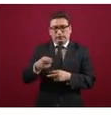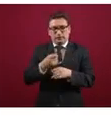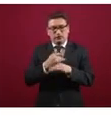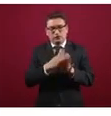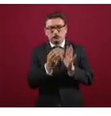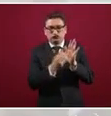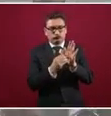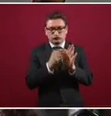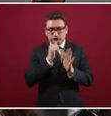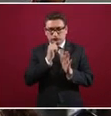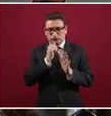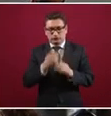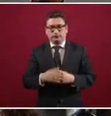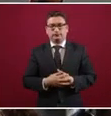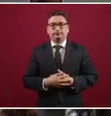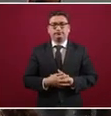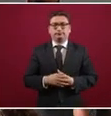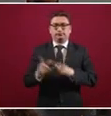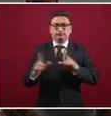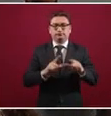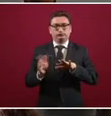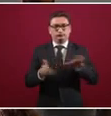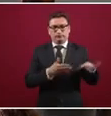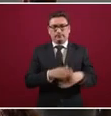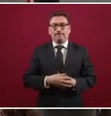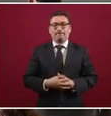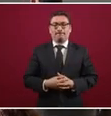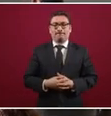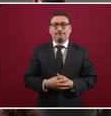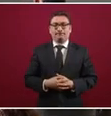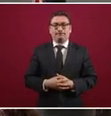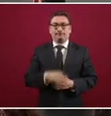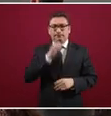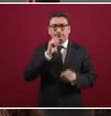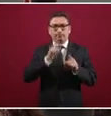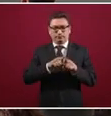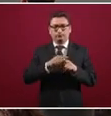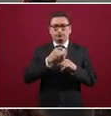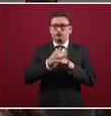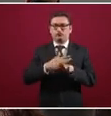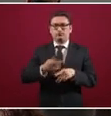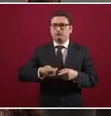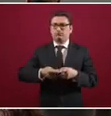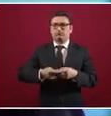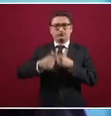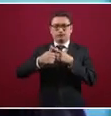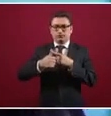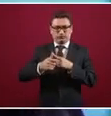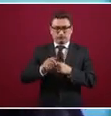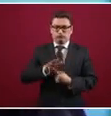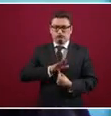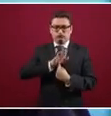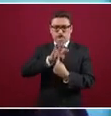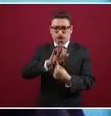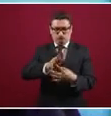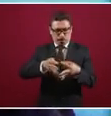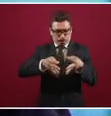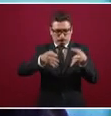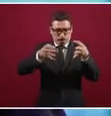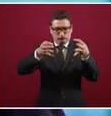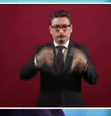gráfica anterior la siguiente por favor este también es un dato que por primera vez se da oficialmente